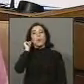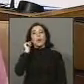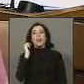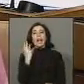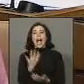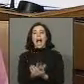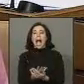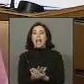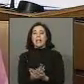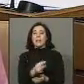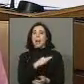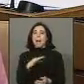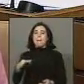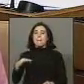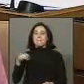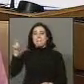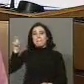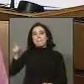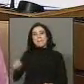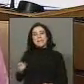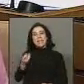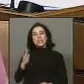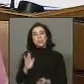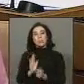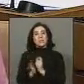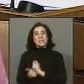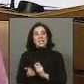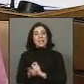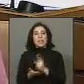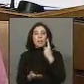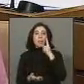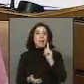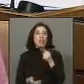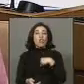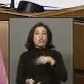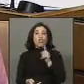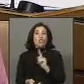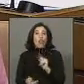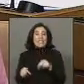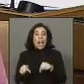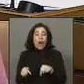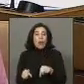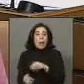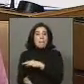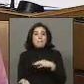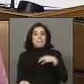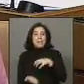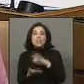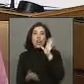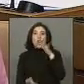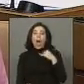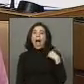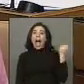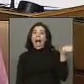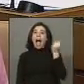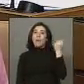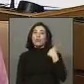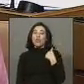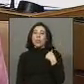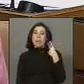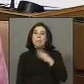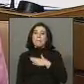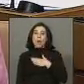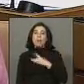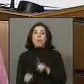una ministra y una subsecretaria, pero no somos ministerio, no tenemos autonomía propia como el resto de los ministerios,